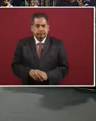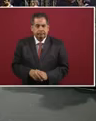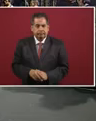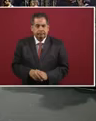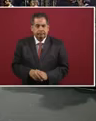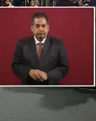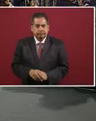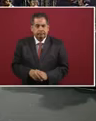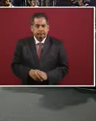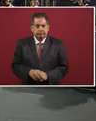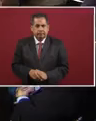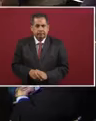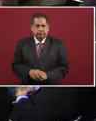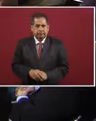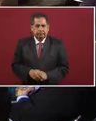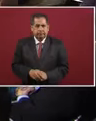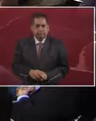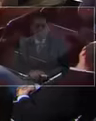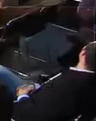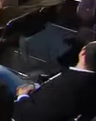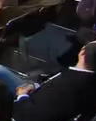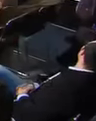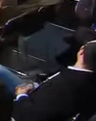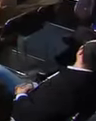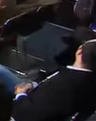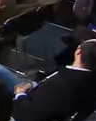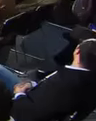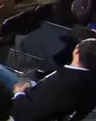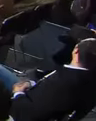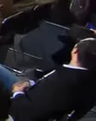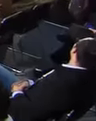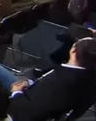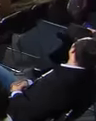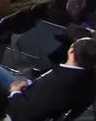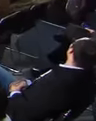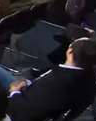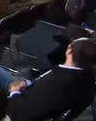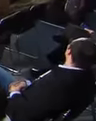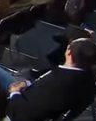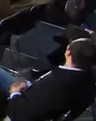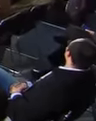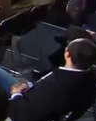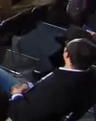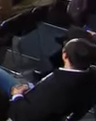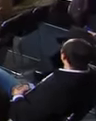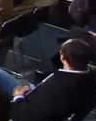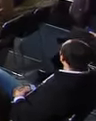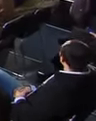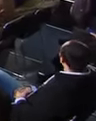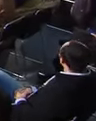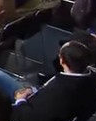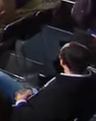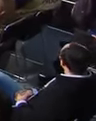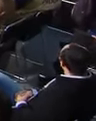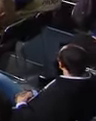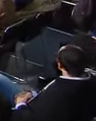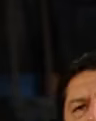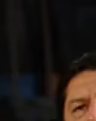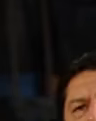está funcionando, ¿no? Sí, desde Argentina, de La García y para los medios públicos de América